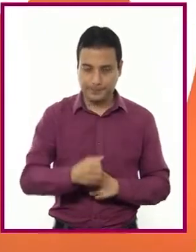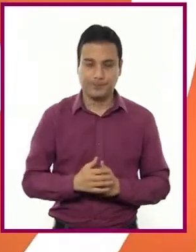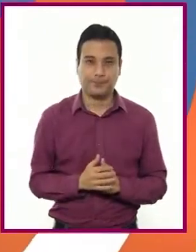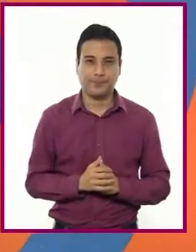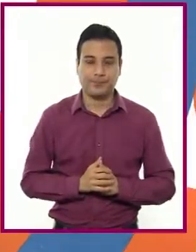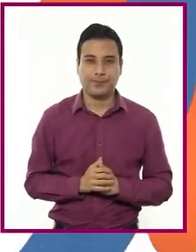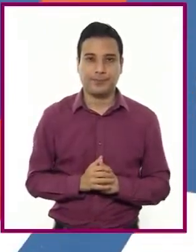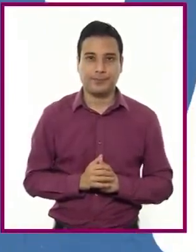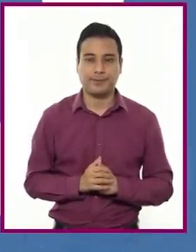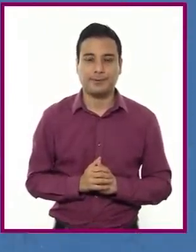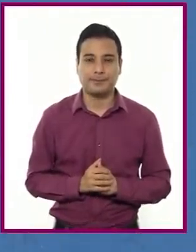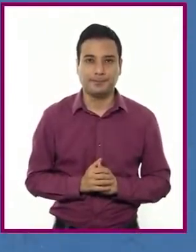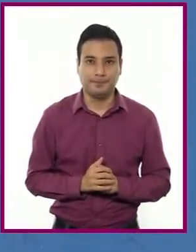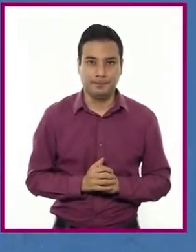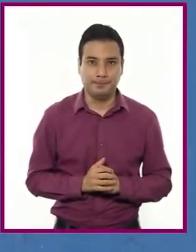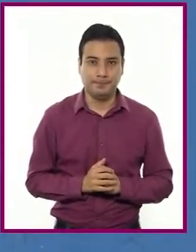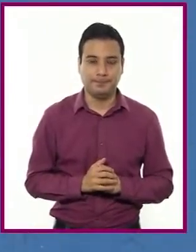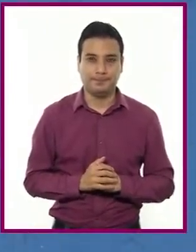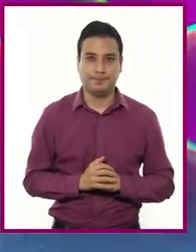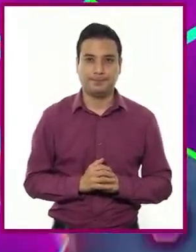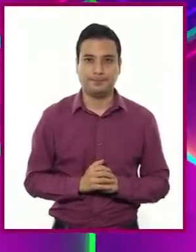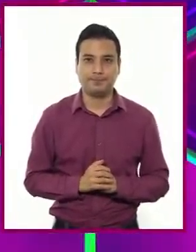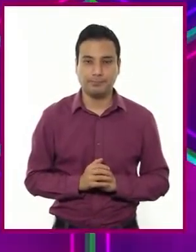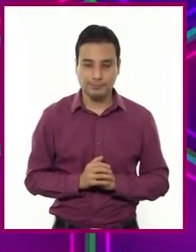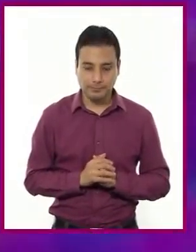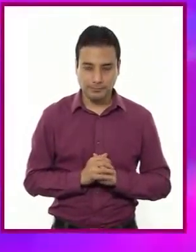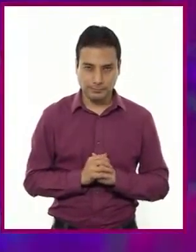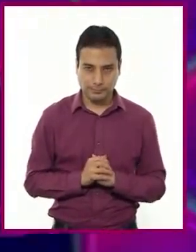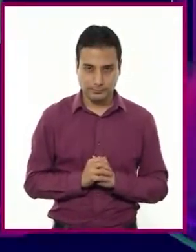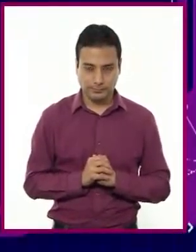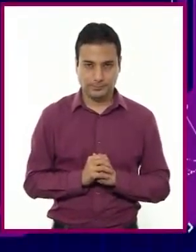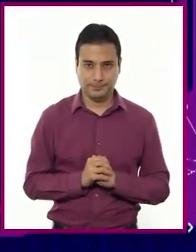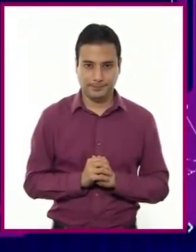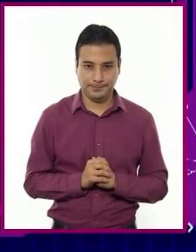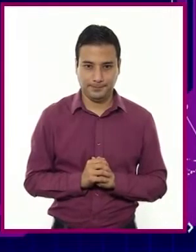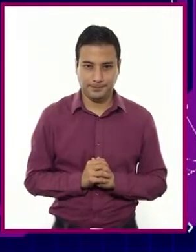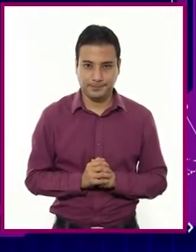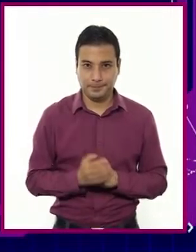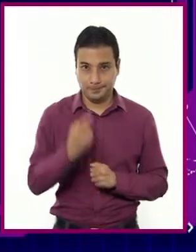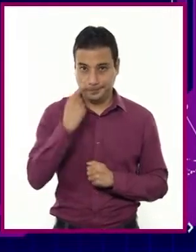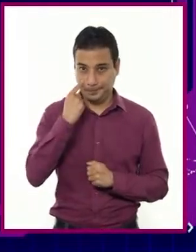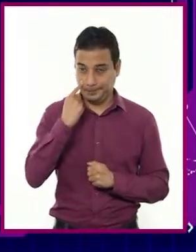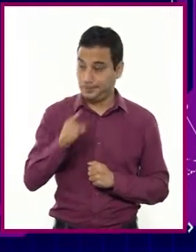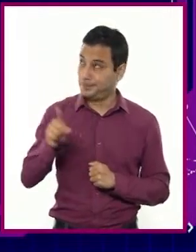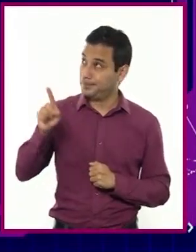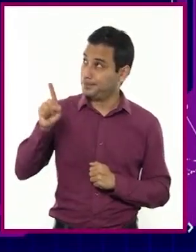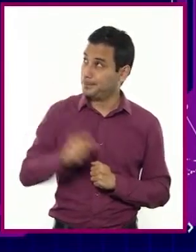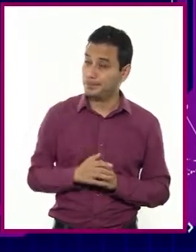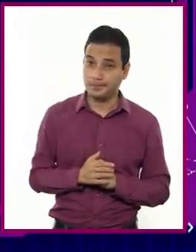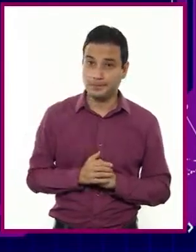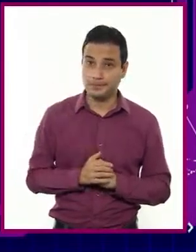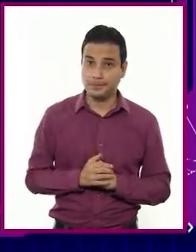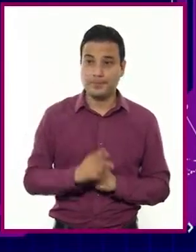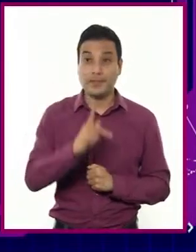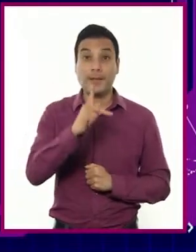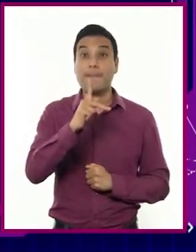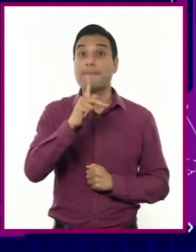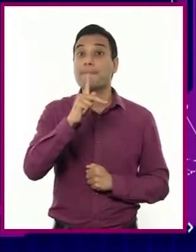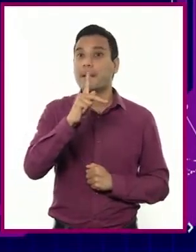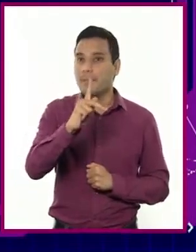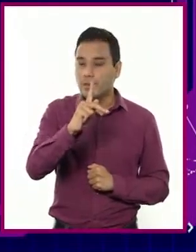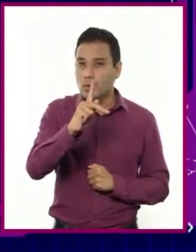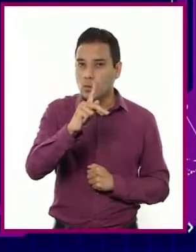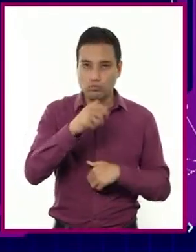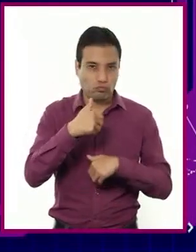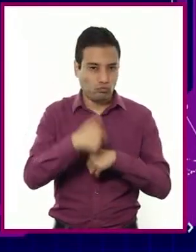a partir de lo que ya saben. Las dos figuras siguientes tienen el mismo perímetro. La estrella de